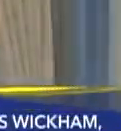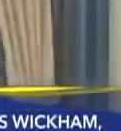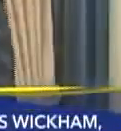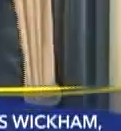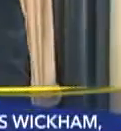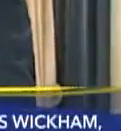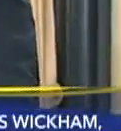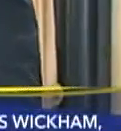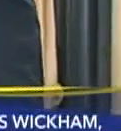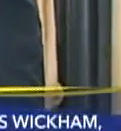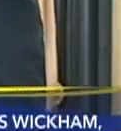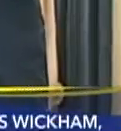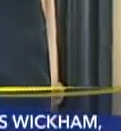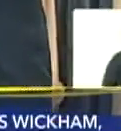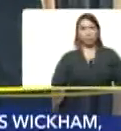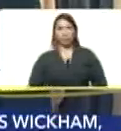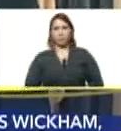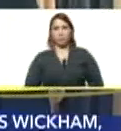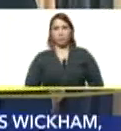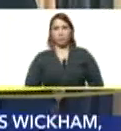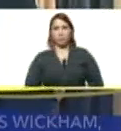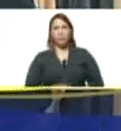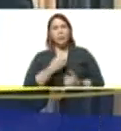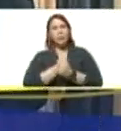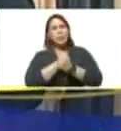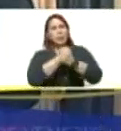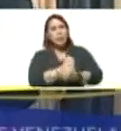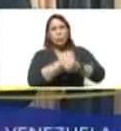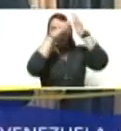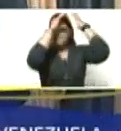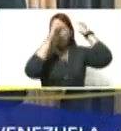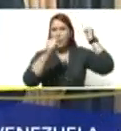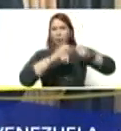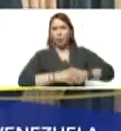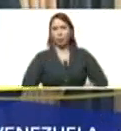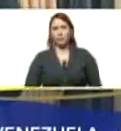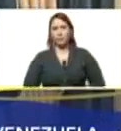Andreas Joachim, su esposa Yvette,